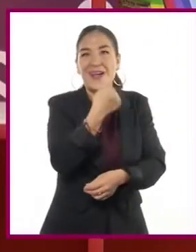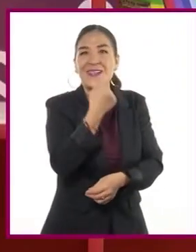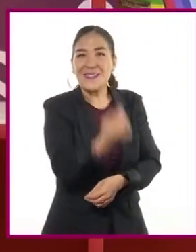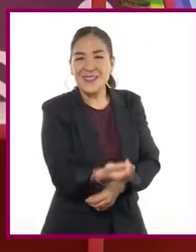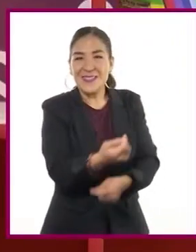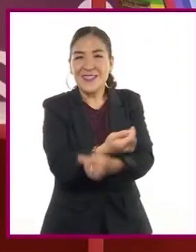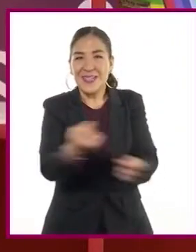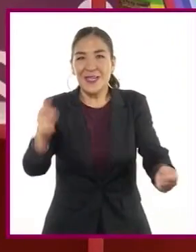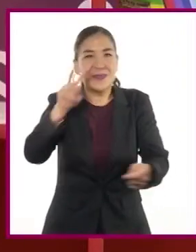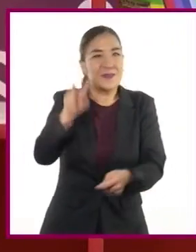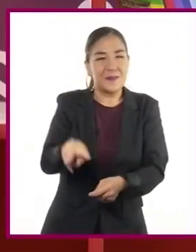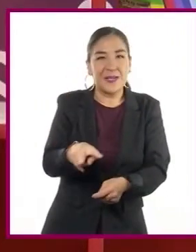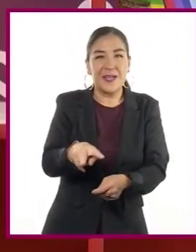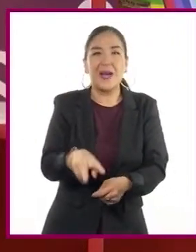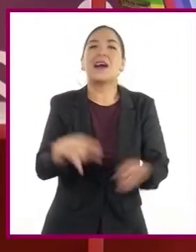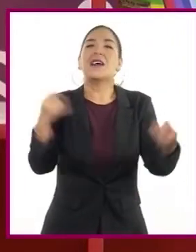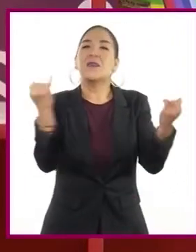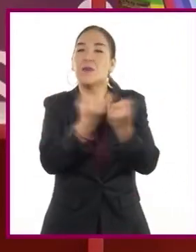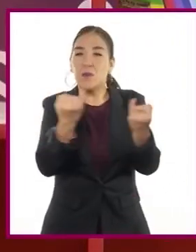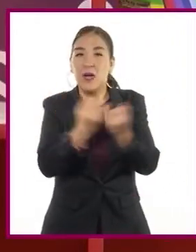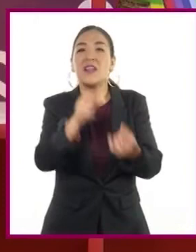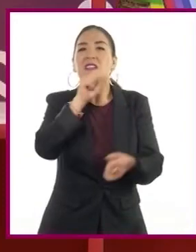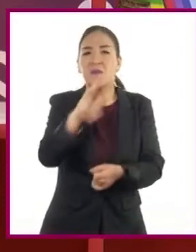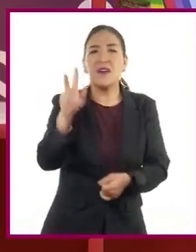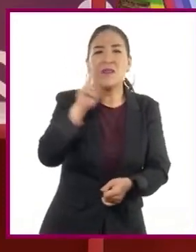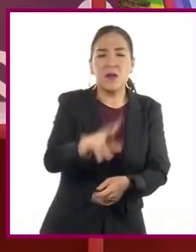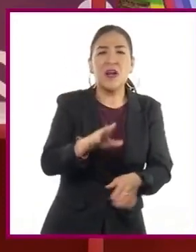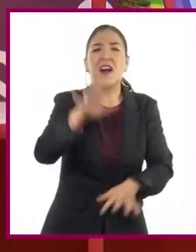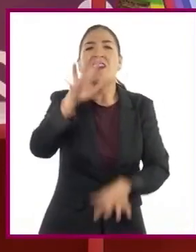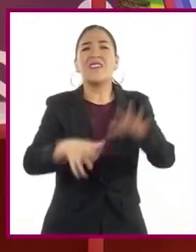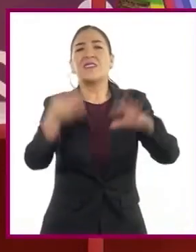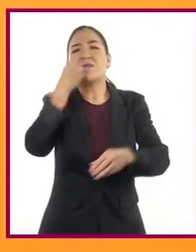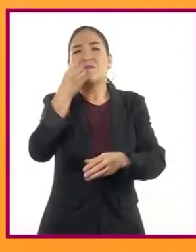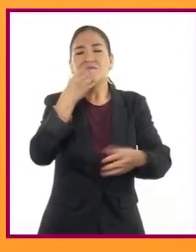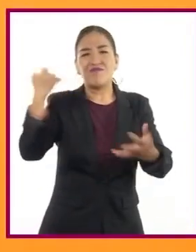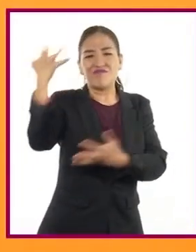Incluso lo que han visto es que se revuelven los alimentos.